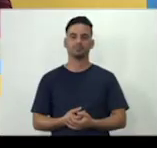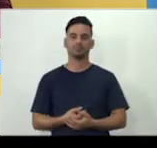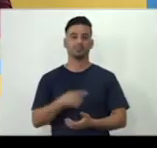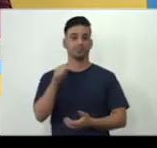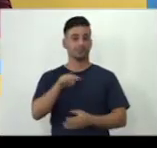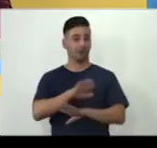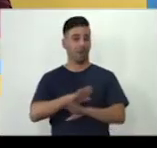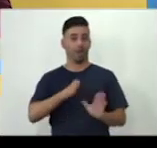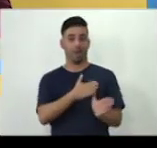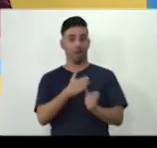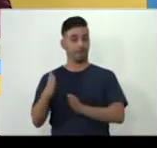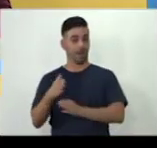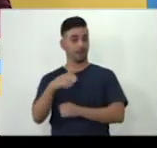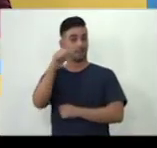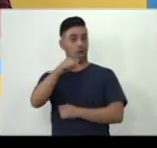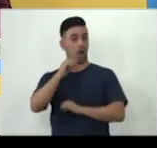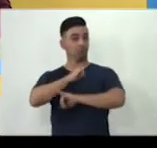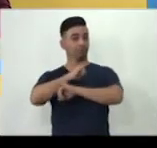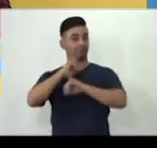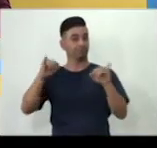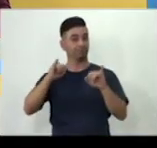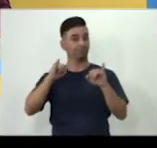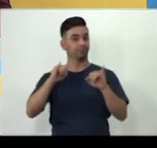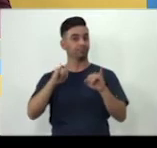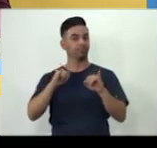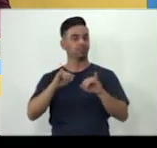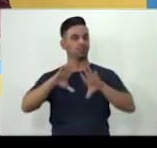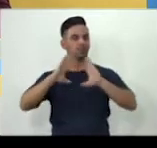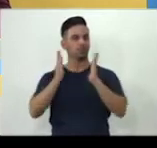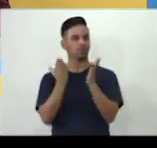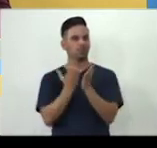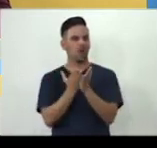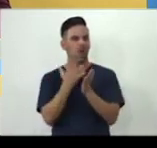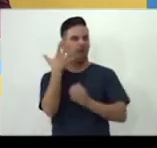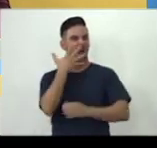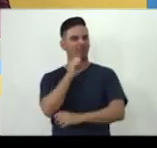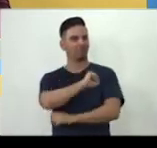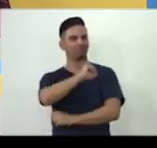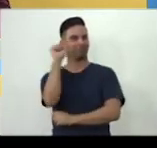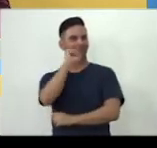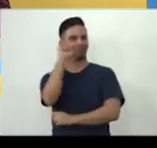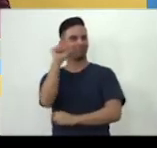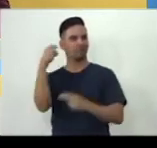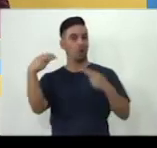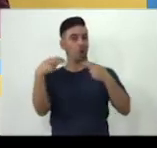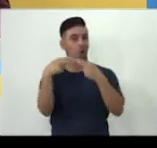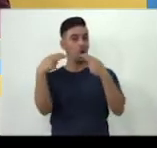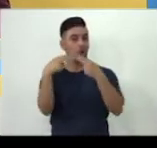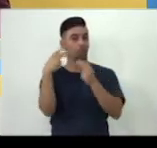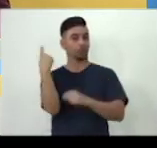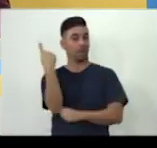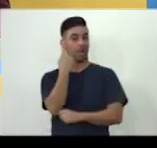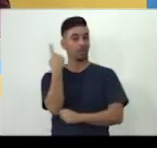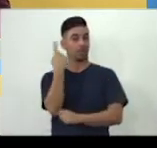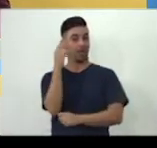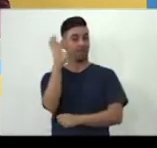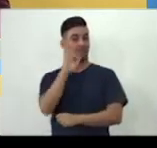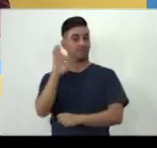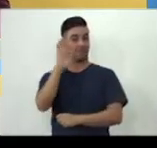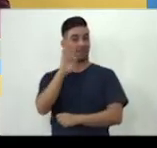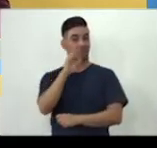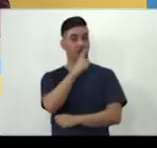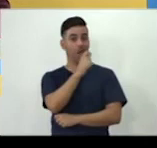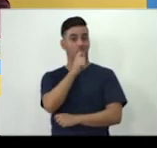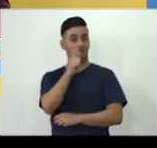Queremos hacer referencia a los resultados del Concurso Nacional de Física de Conocimiento del curso